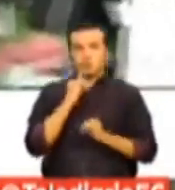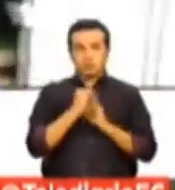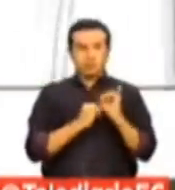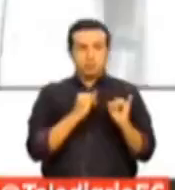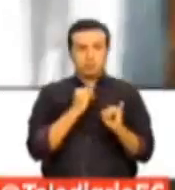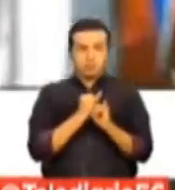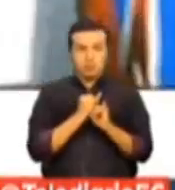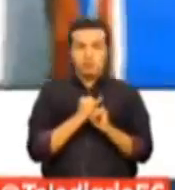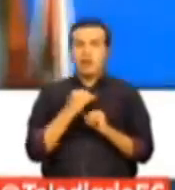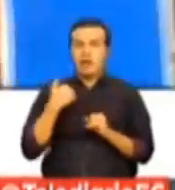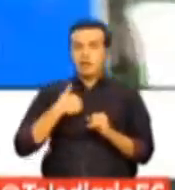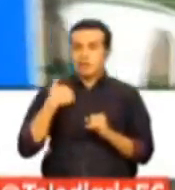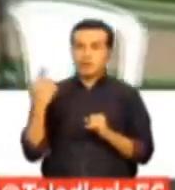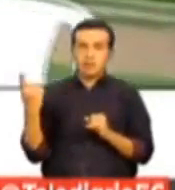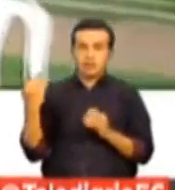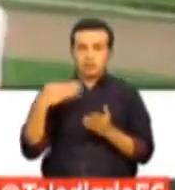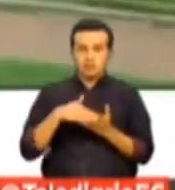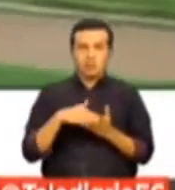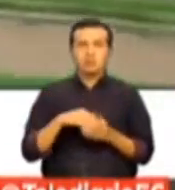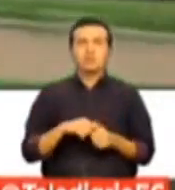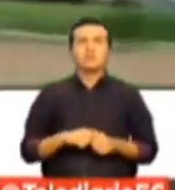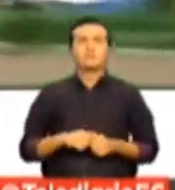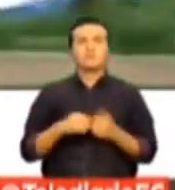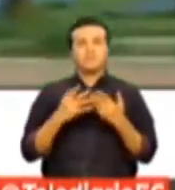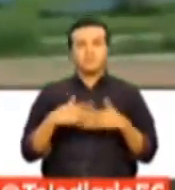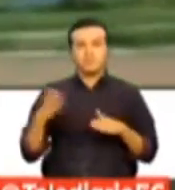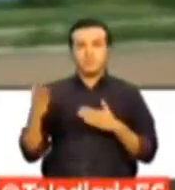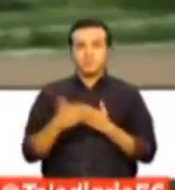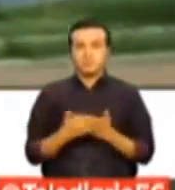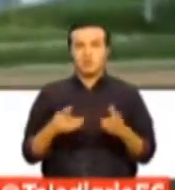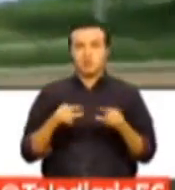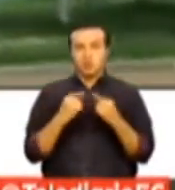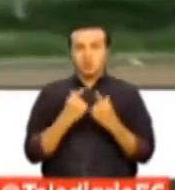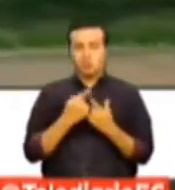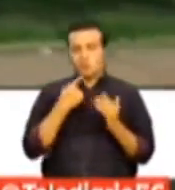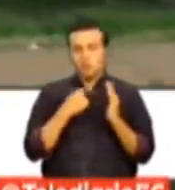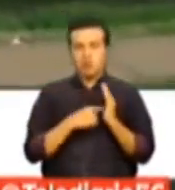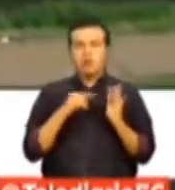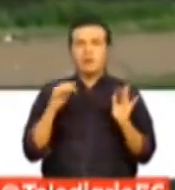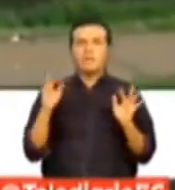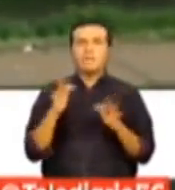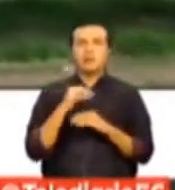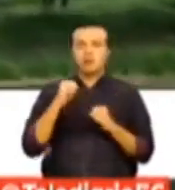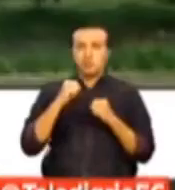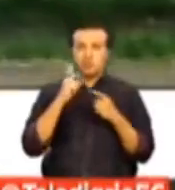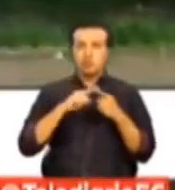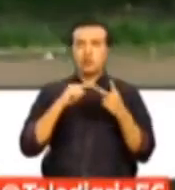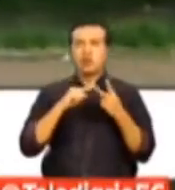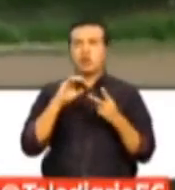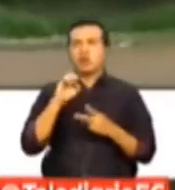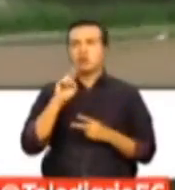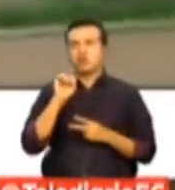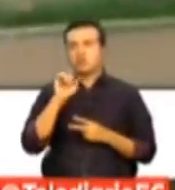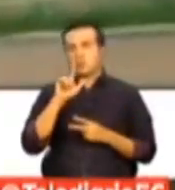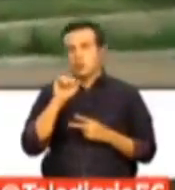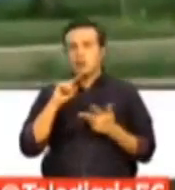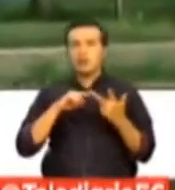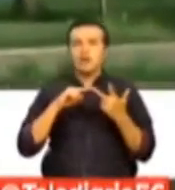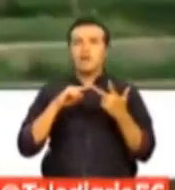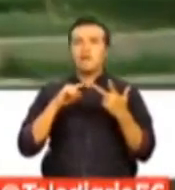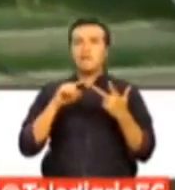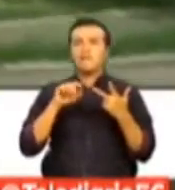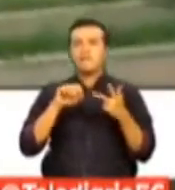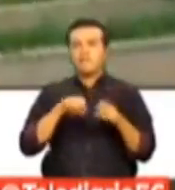internacional, Malón de Argentina. Sí, bueno, hoy vamos a tener aquí en escena a grupos como Vientos de Poder, Casus Belli,